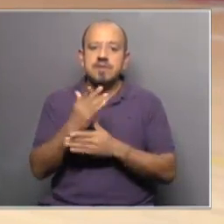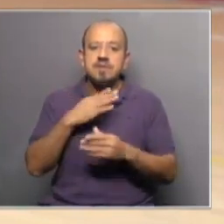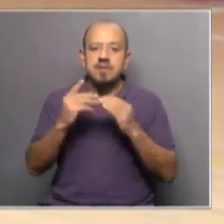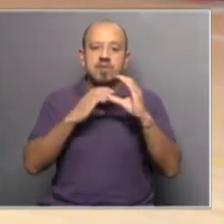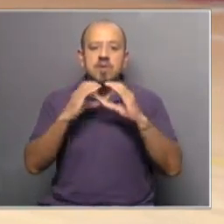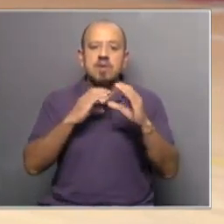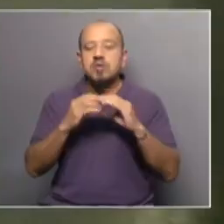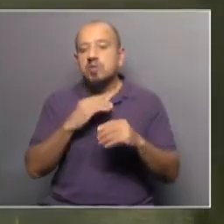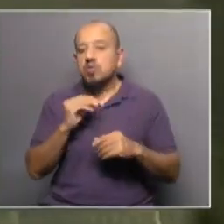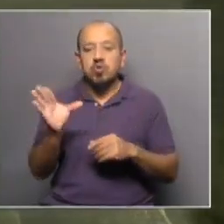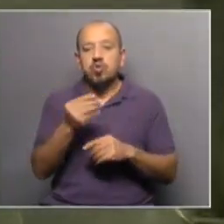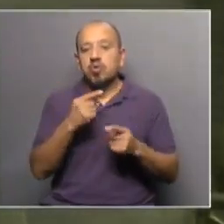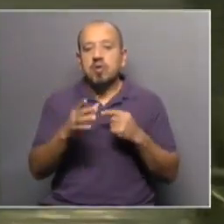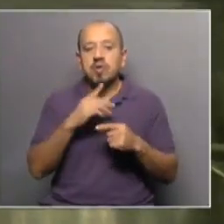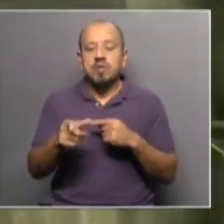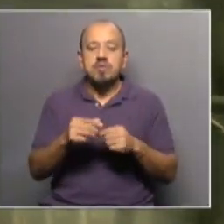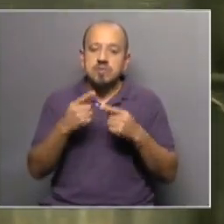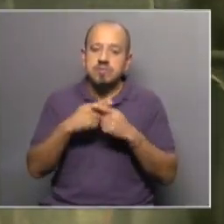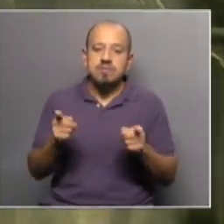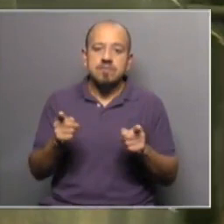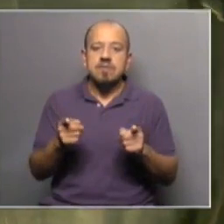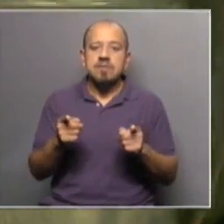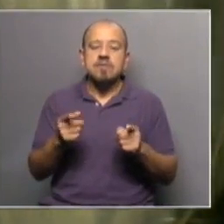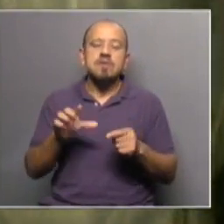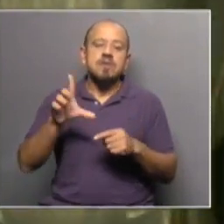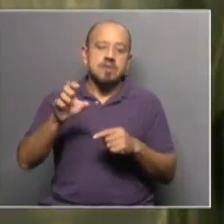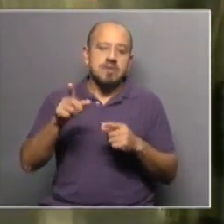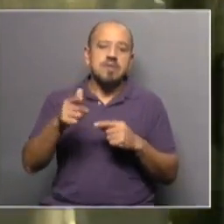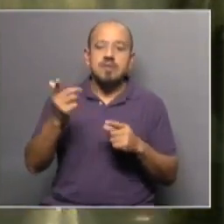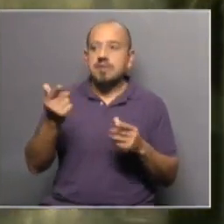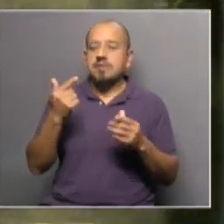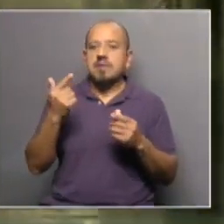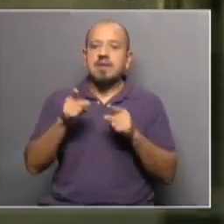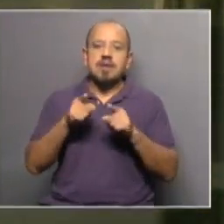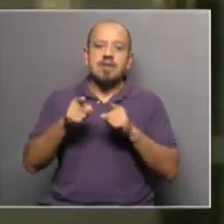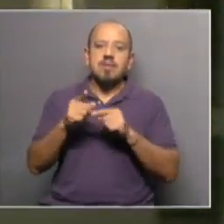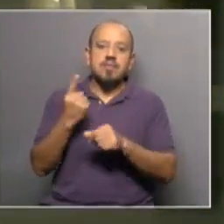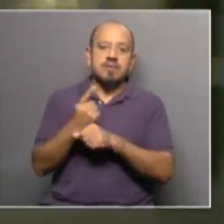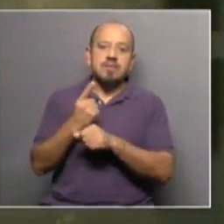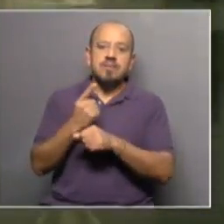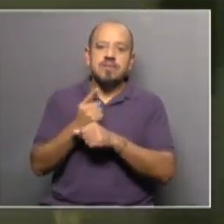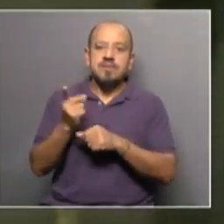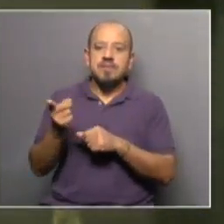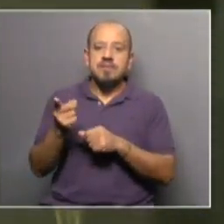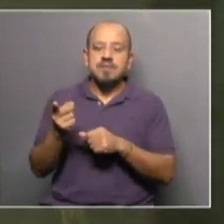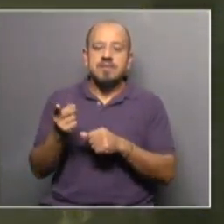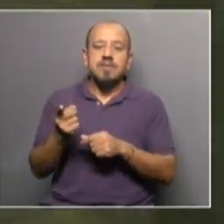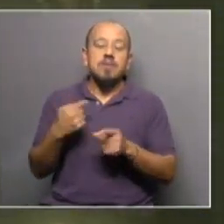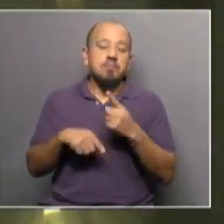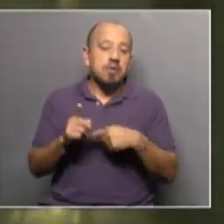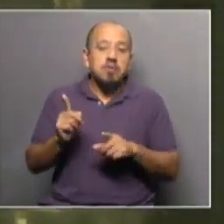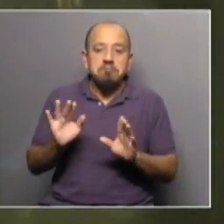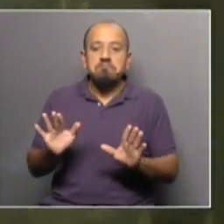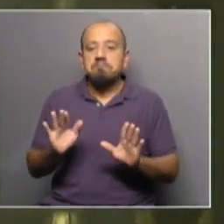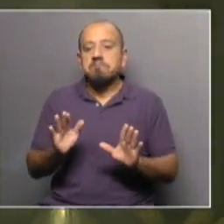todo lo que hacemos. Y en realidad tampoco fue una gran diferencia, si bien obviamente se extrañó pila el entrenador principal, porque es la cabeza del equipo, pero no